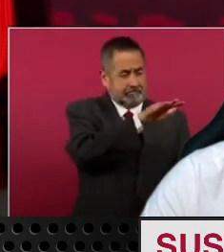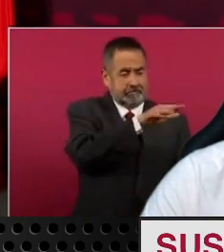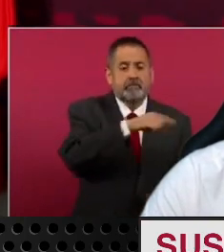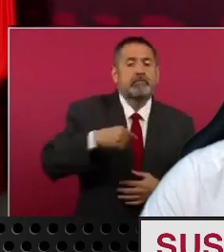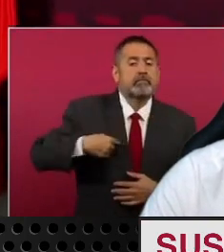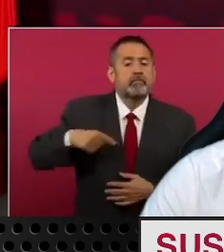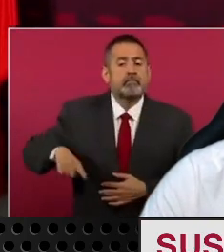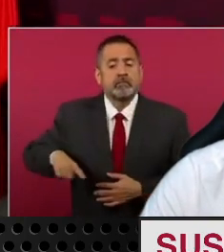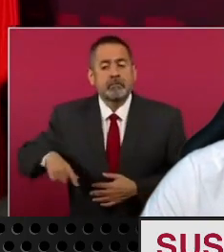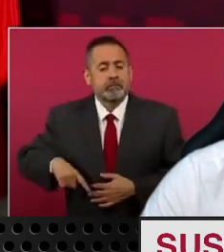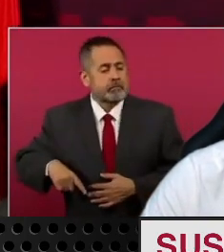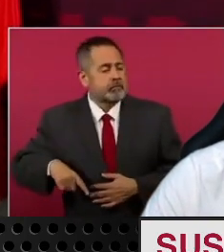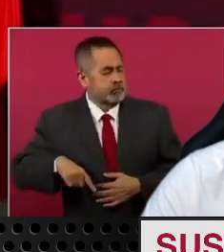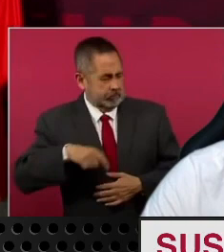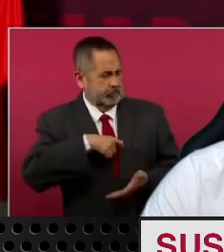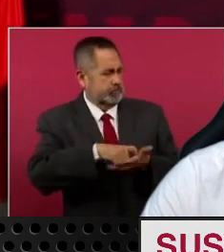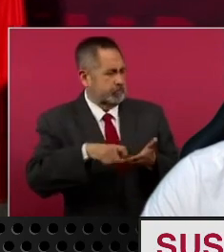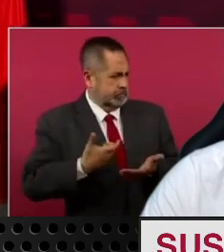nueve